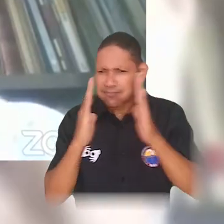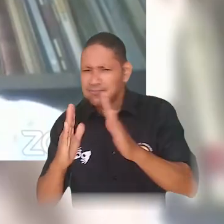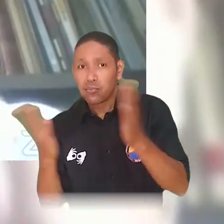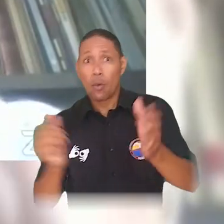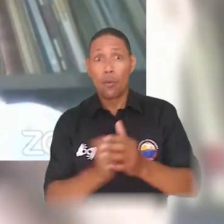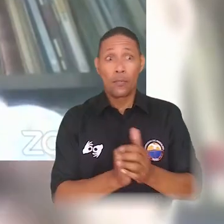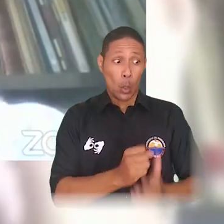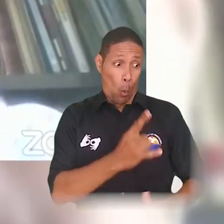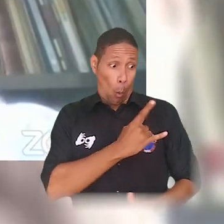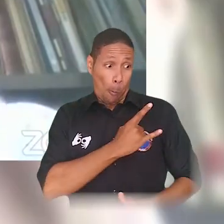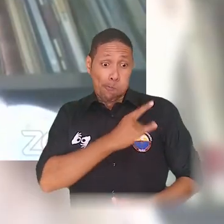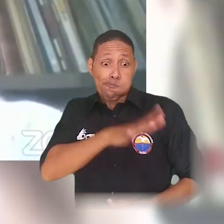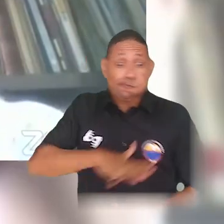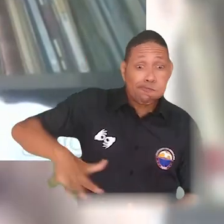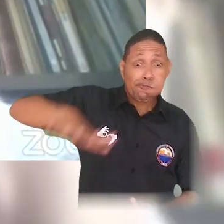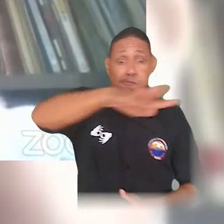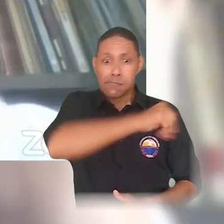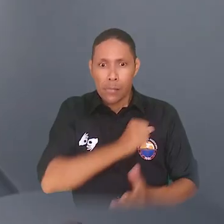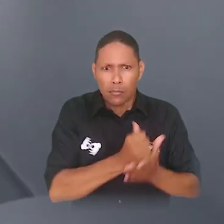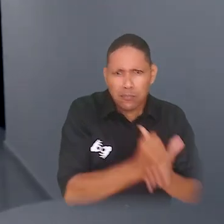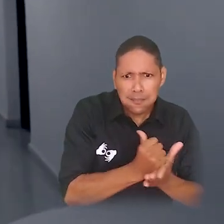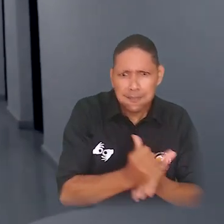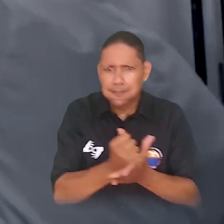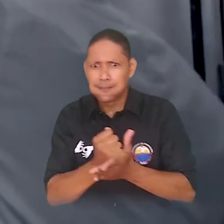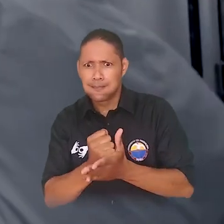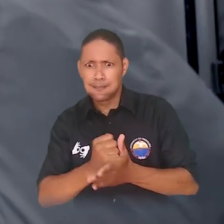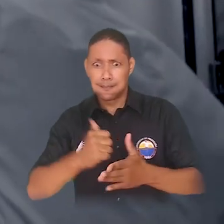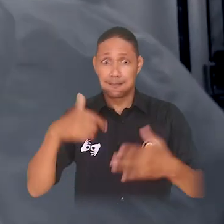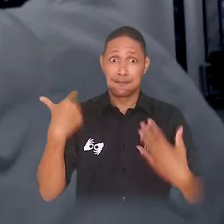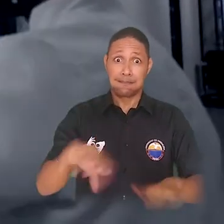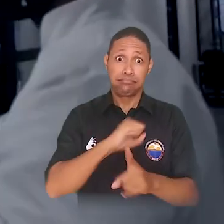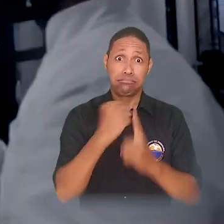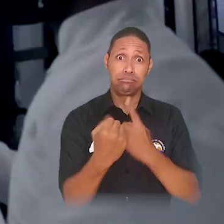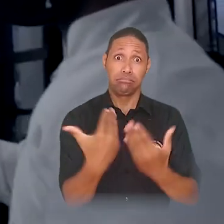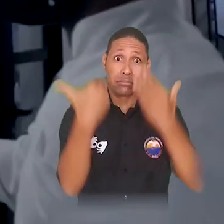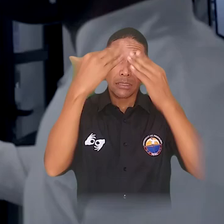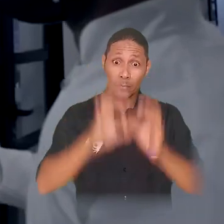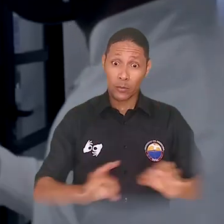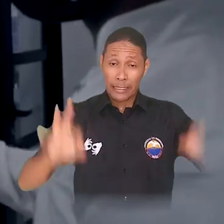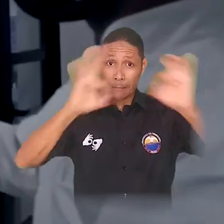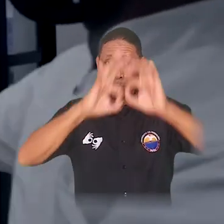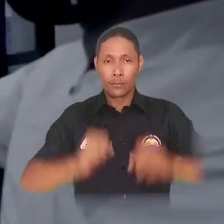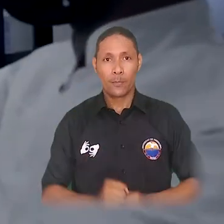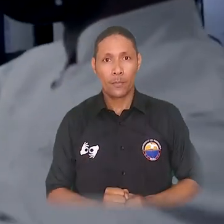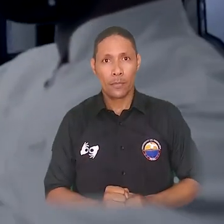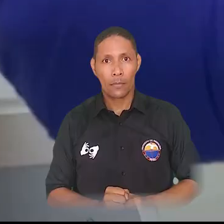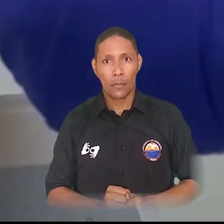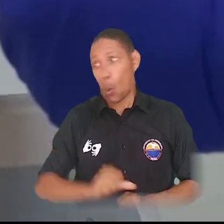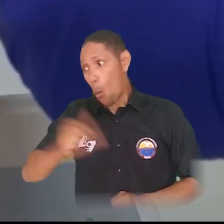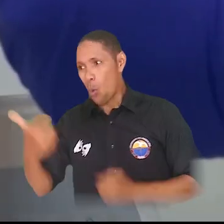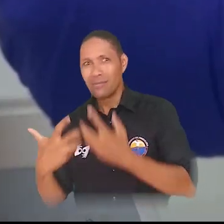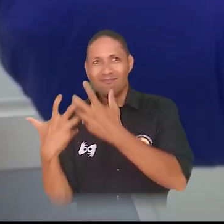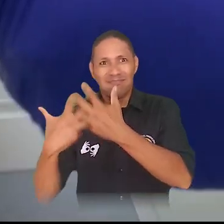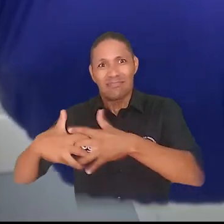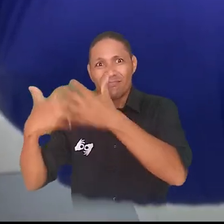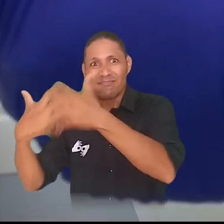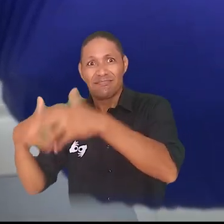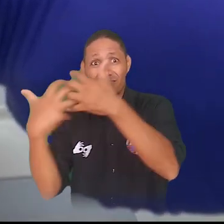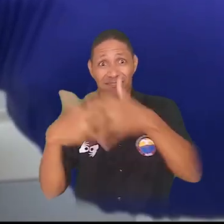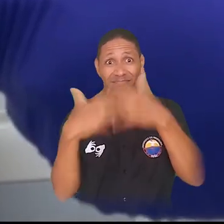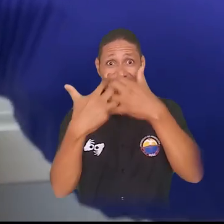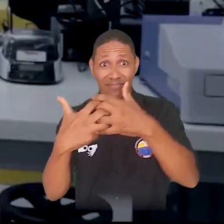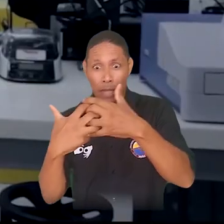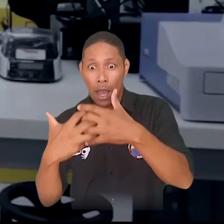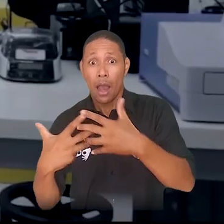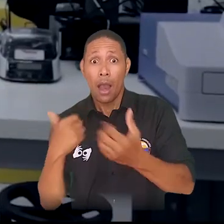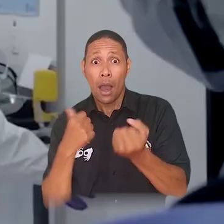territorios en los cuales las universidades están inmersas. Durante la jornada se reconoció la participación de entidades externas que cooperarán en el